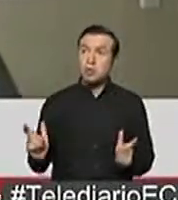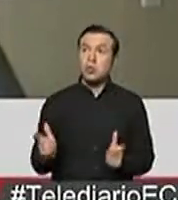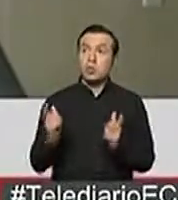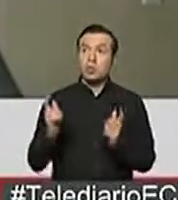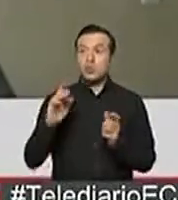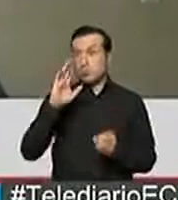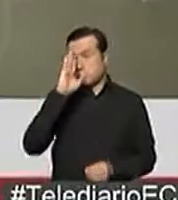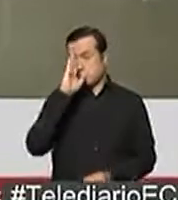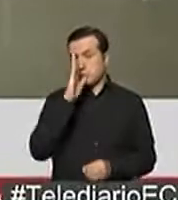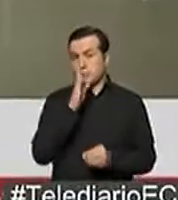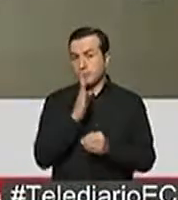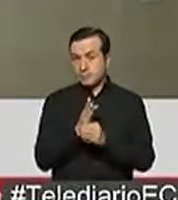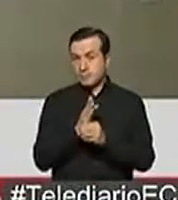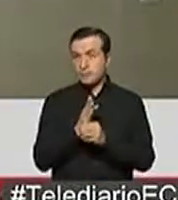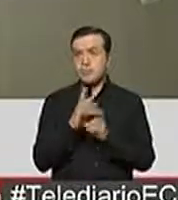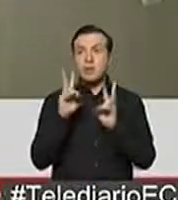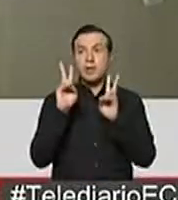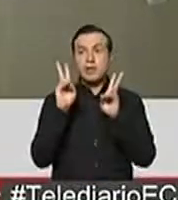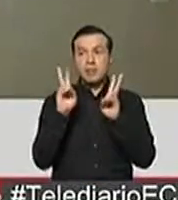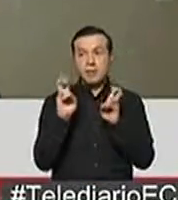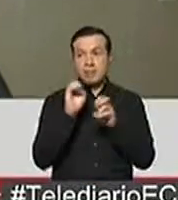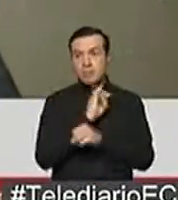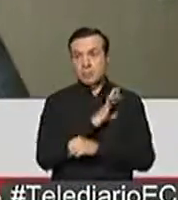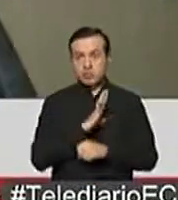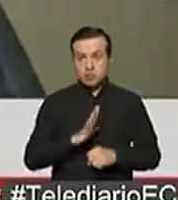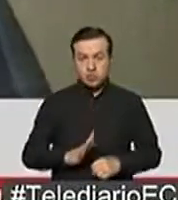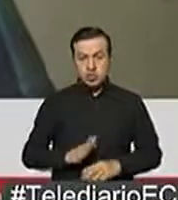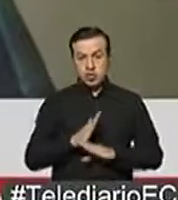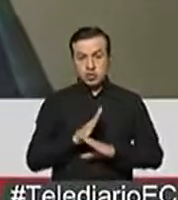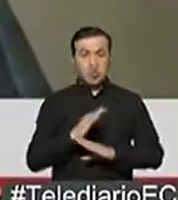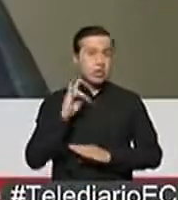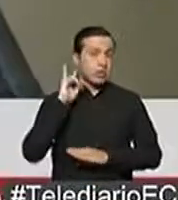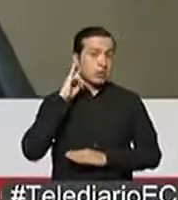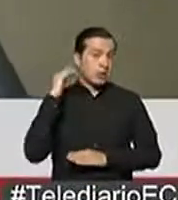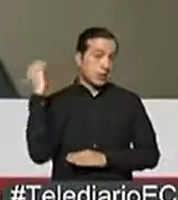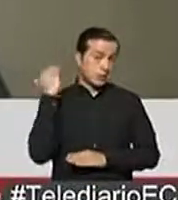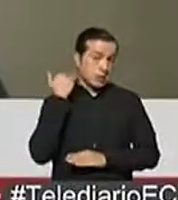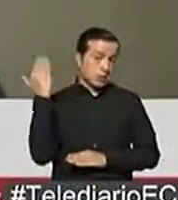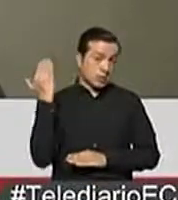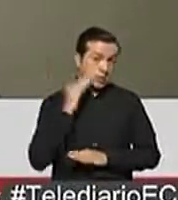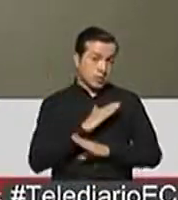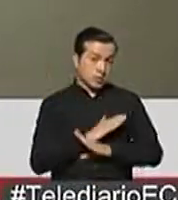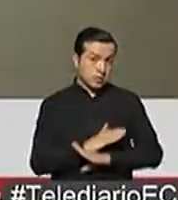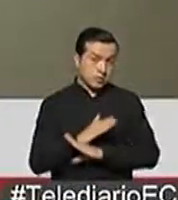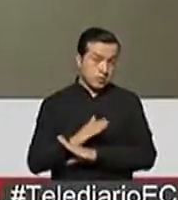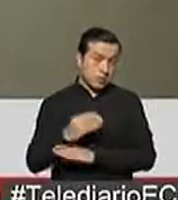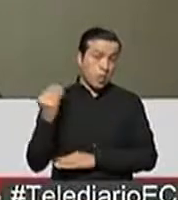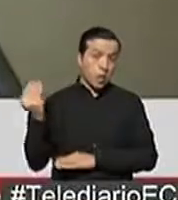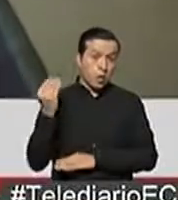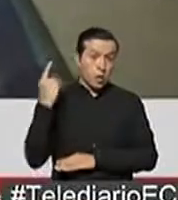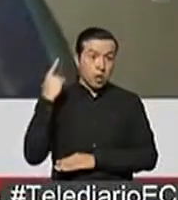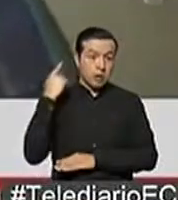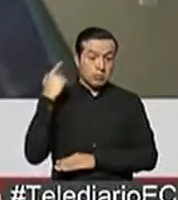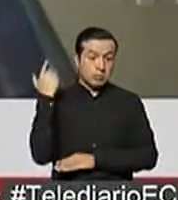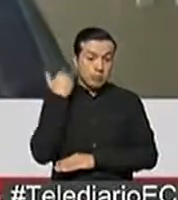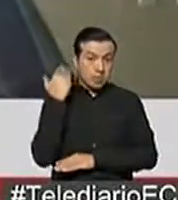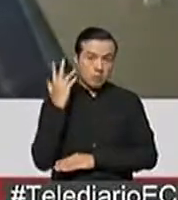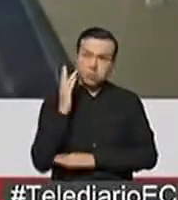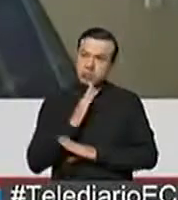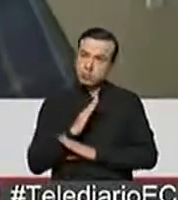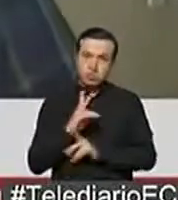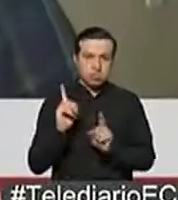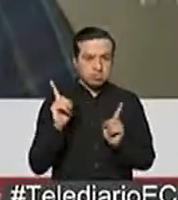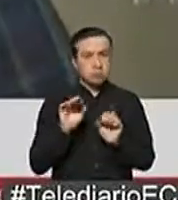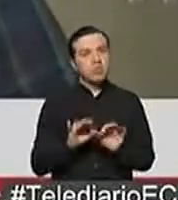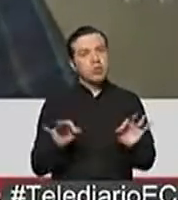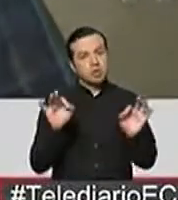el objetivo de tocar el tema de la prevención en el embarazo en adolescentes. Como usted lo mencionó, es un tema muy importante,